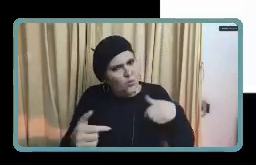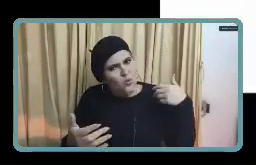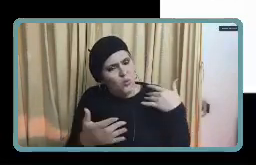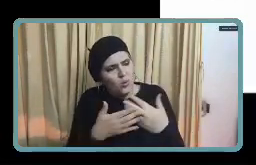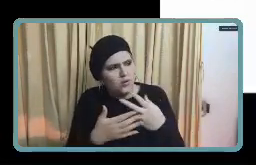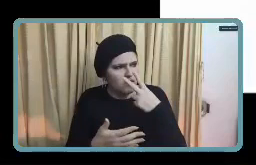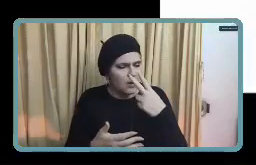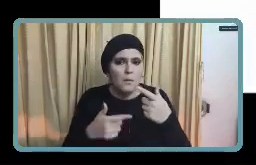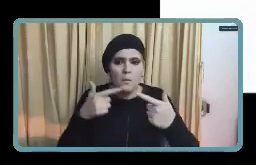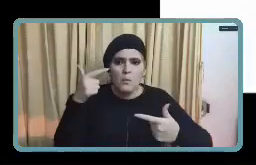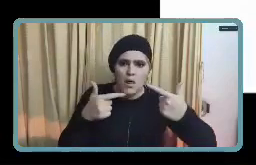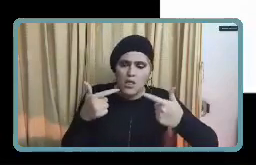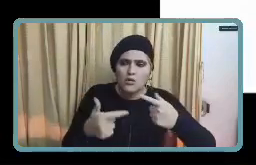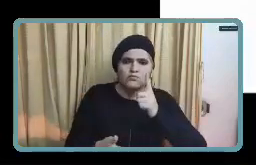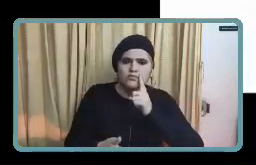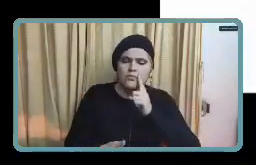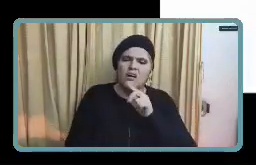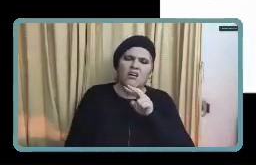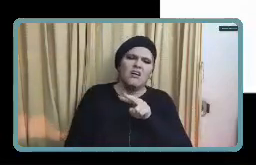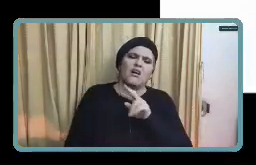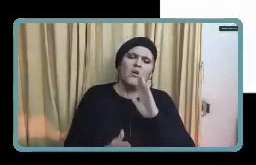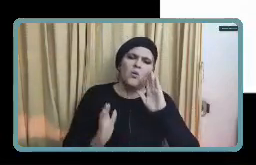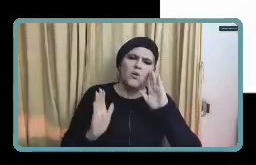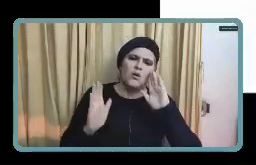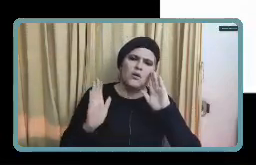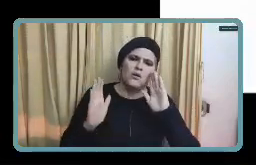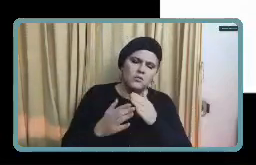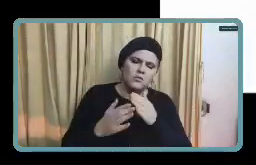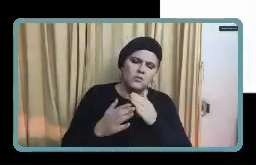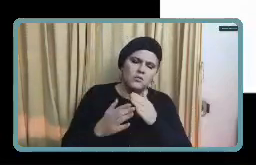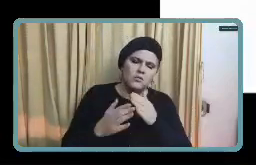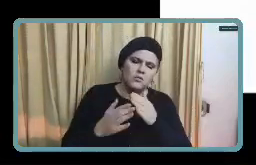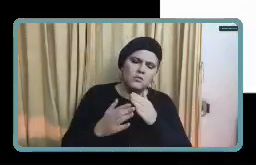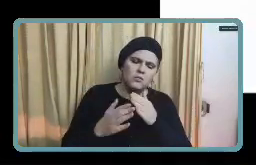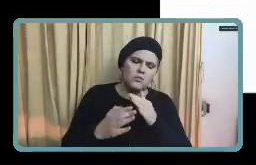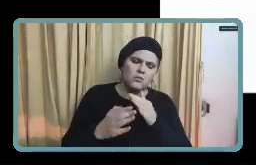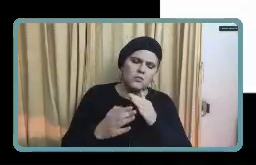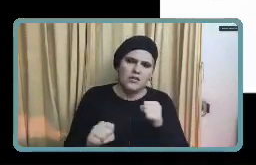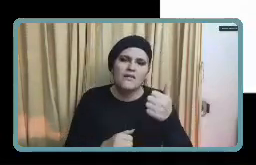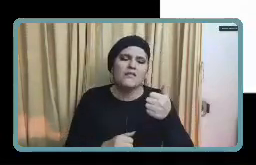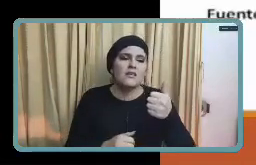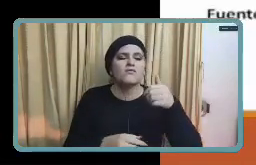nos lleva a reflexionar que tenemos que pensar mucho antes de dar el voto a alguien.